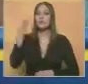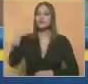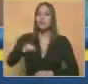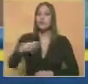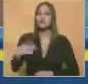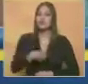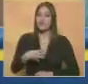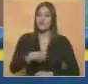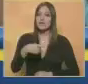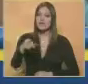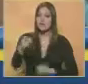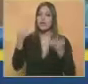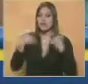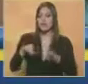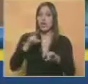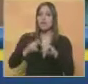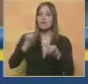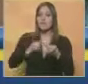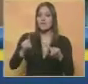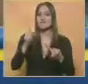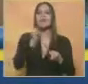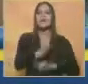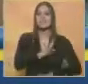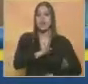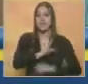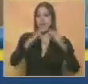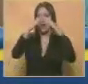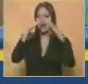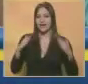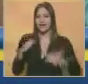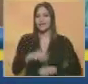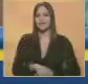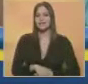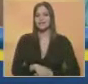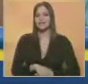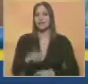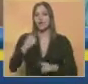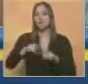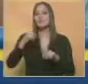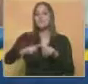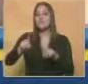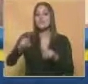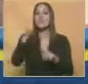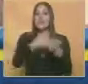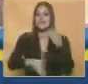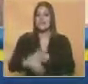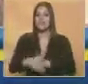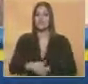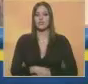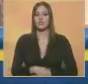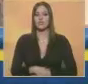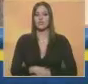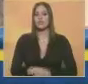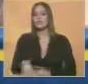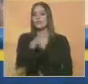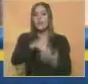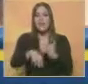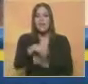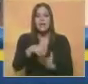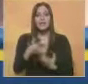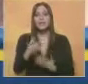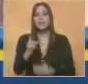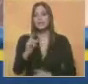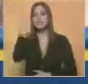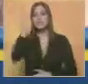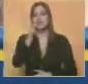el sobrino de él, hijo de mi prima, la propietaria de la casa, y otro primo está herido. Cuando se forma un problema de eso, uno es lo primero